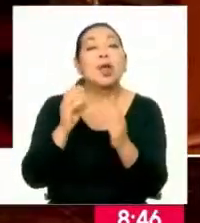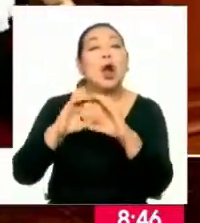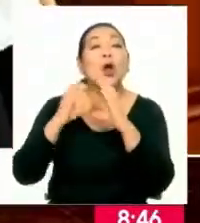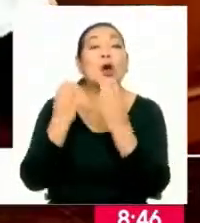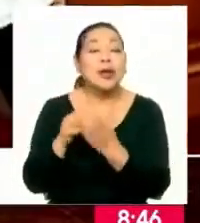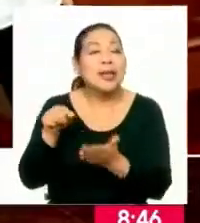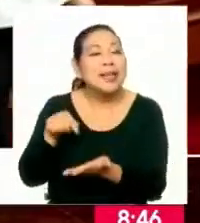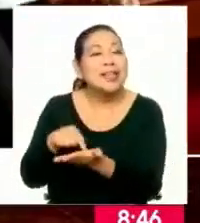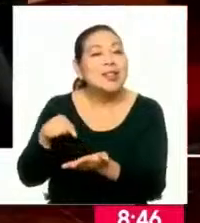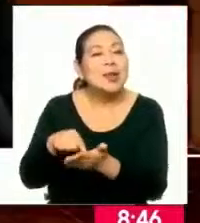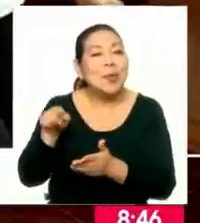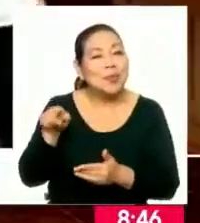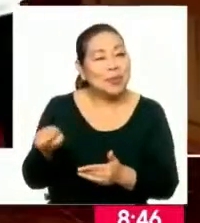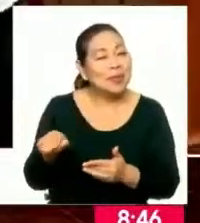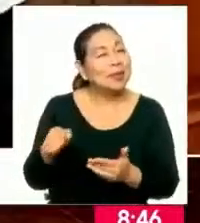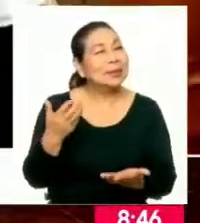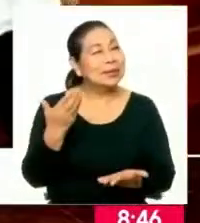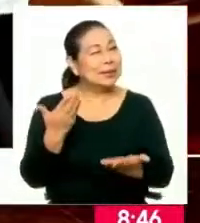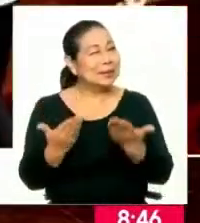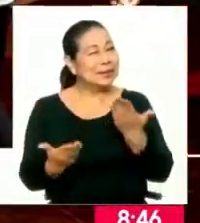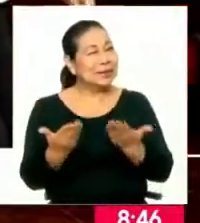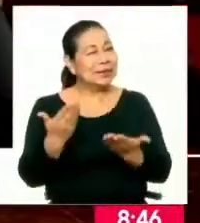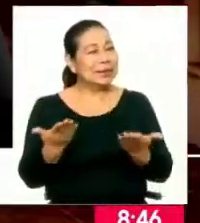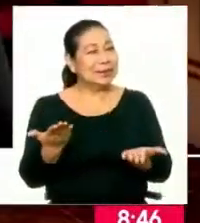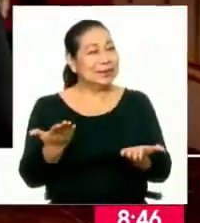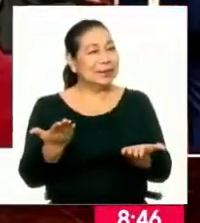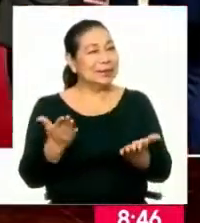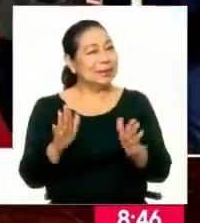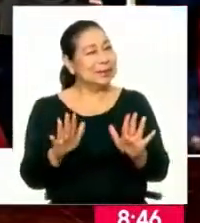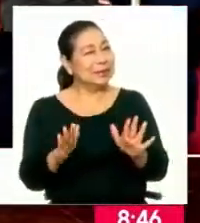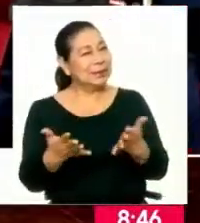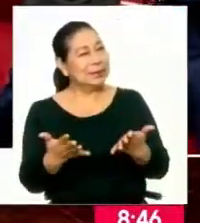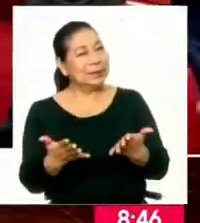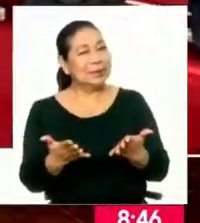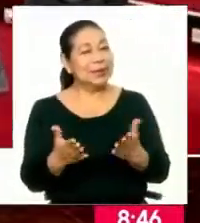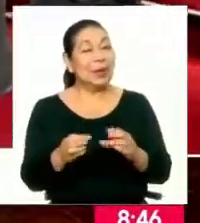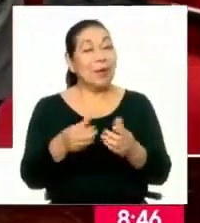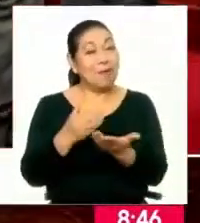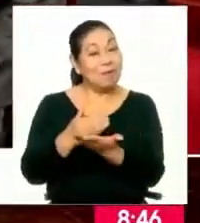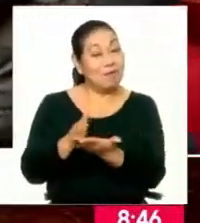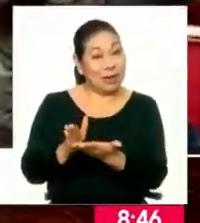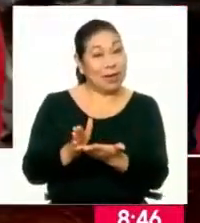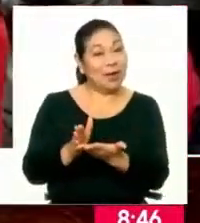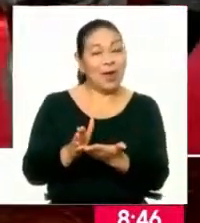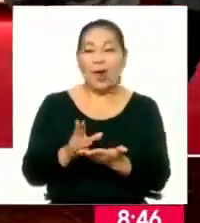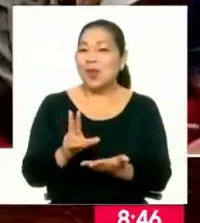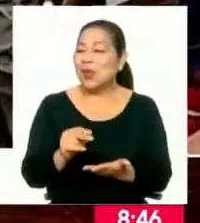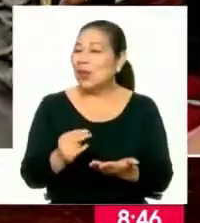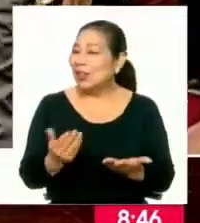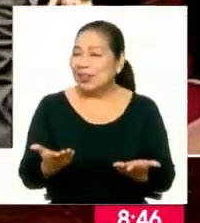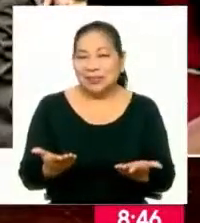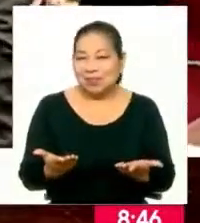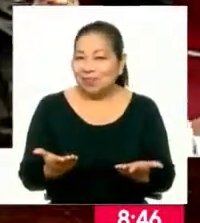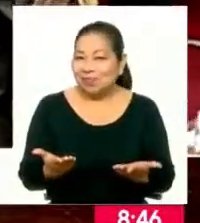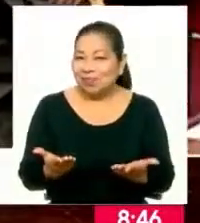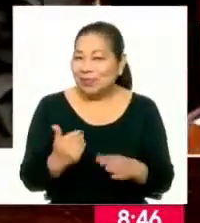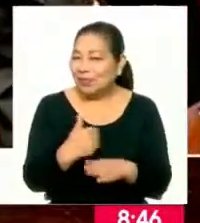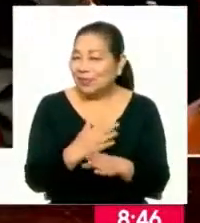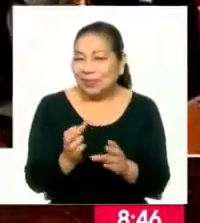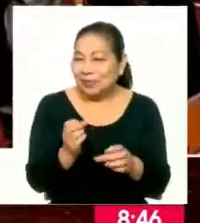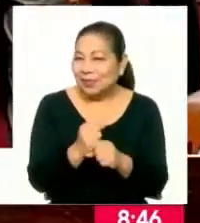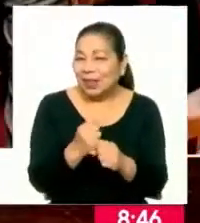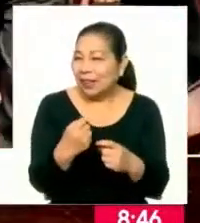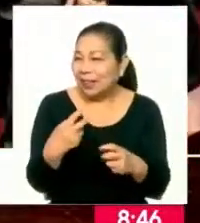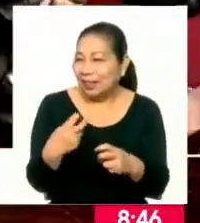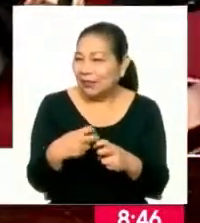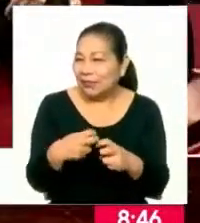sí, parece que como que el asunto de la vacancia no agarró forma, y es